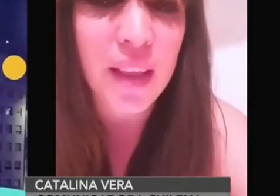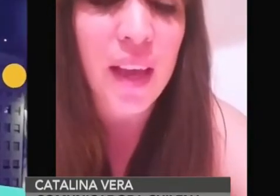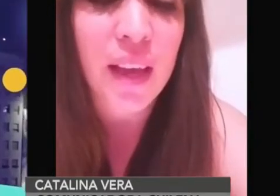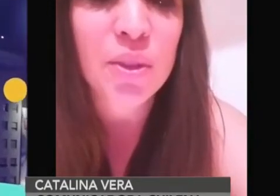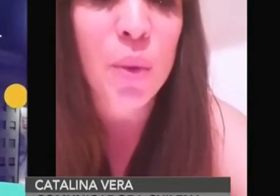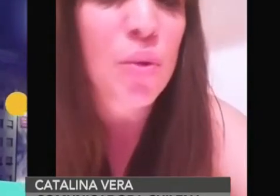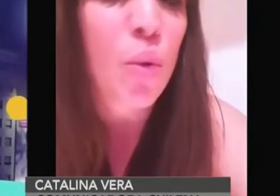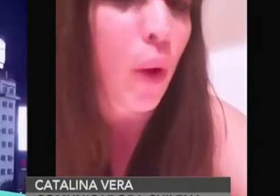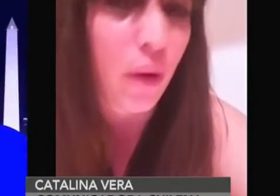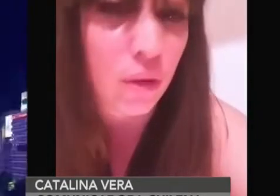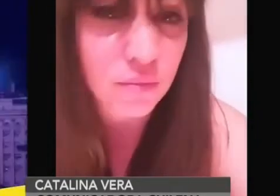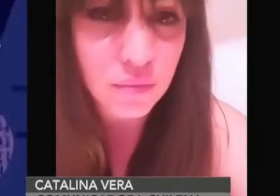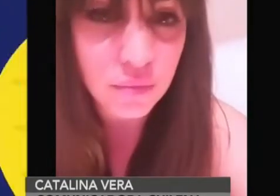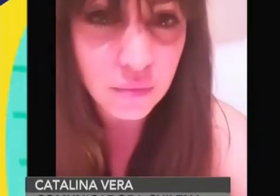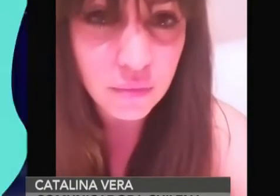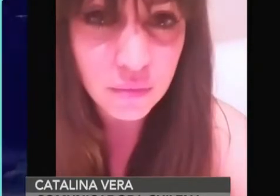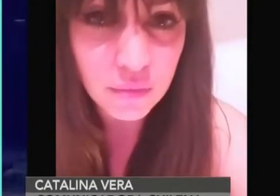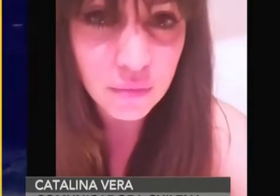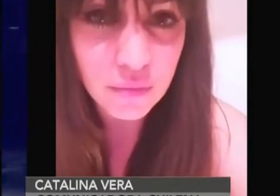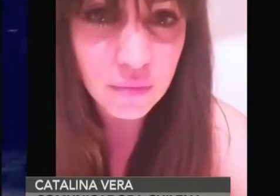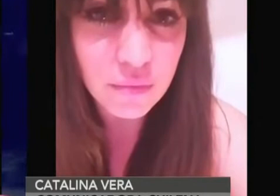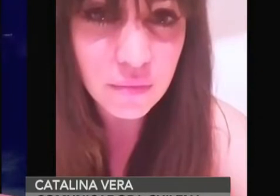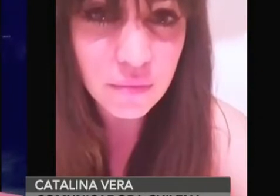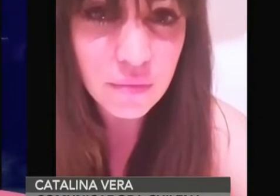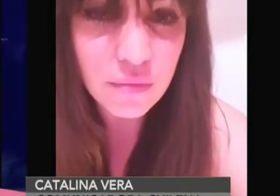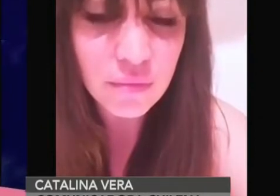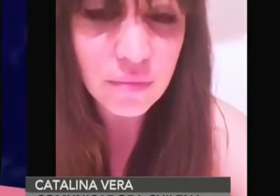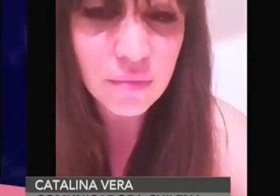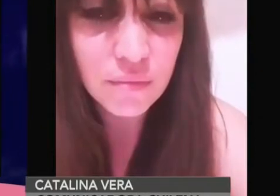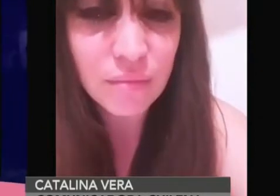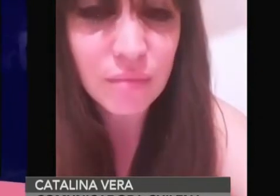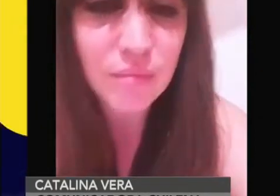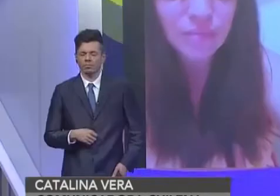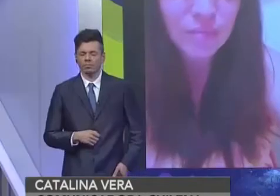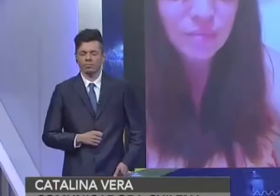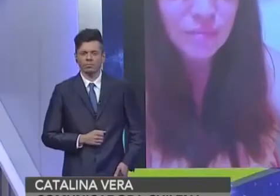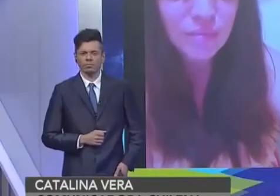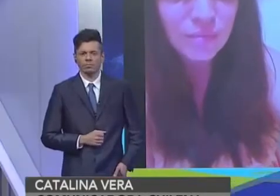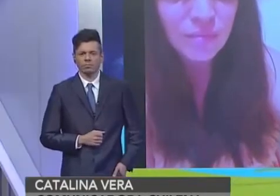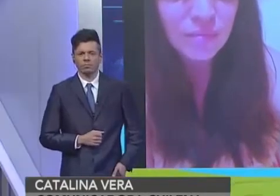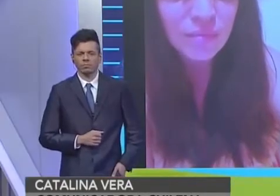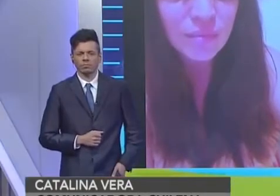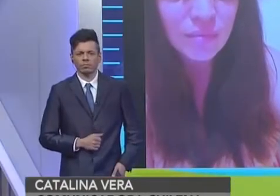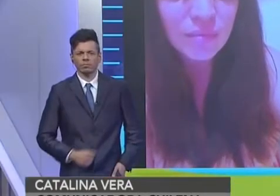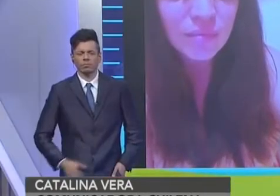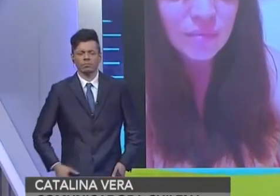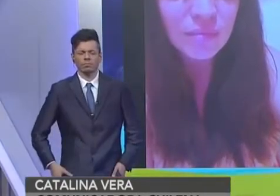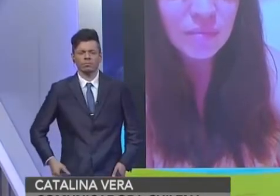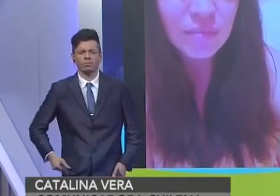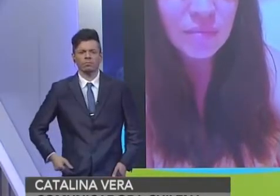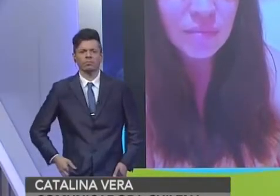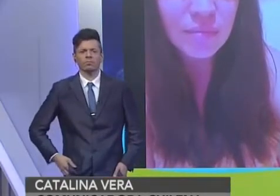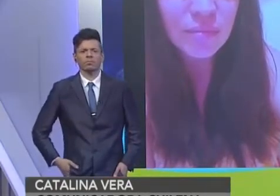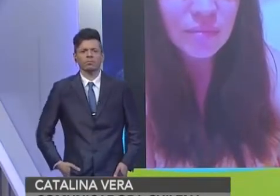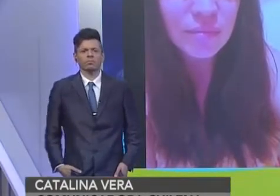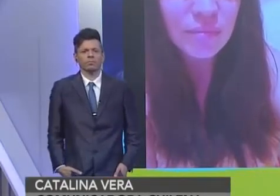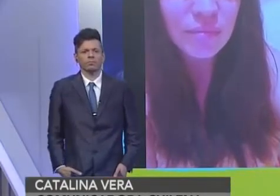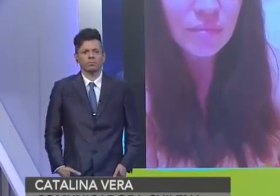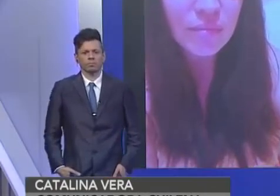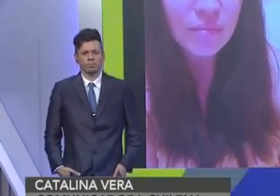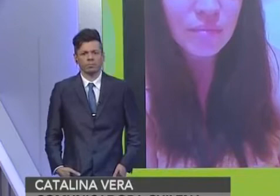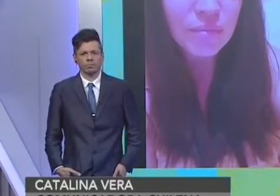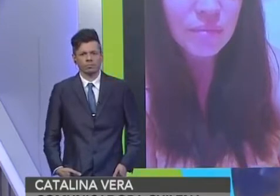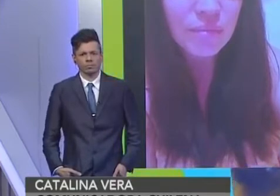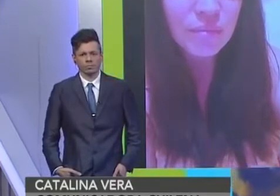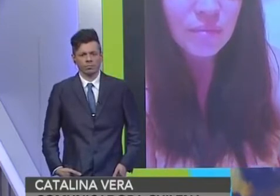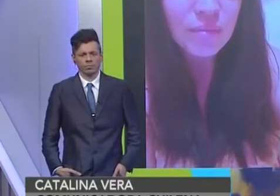de verdad esto no es un juego. Yo les quiero plantear, tanto a Catalina como señora H, ustedes que están en sus casas y a todos,